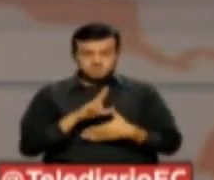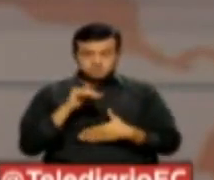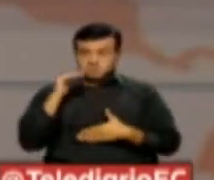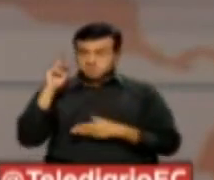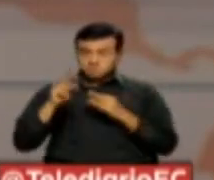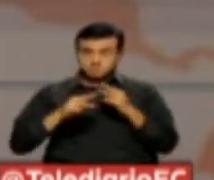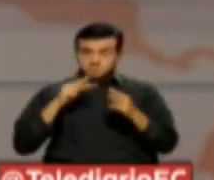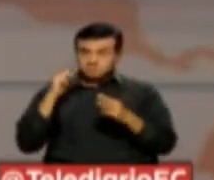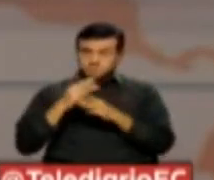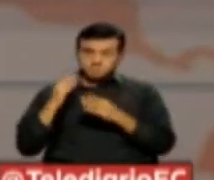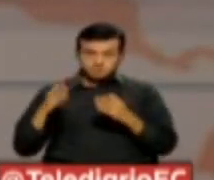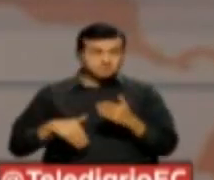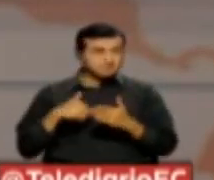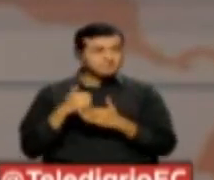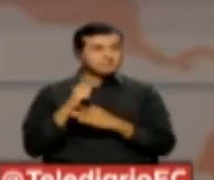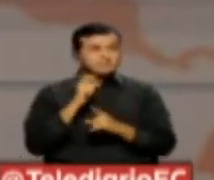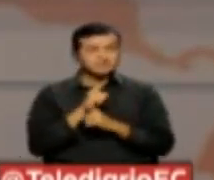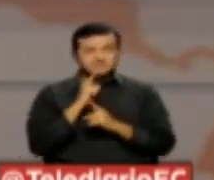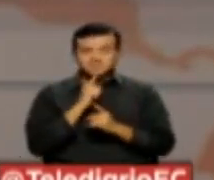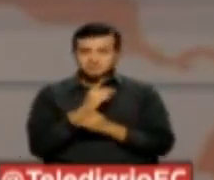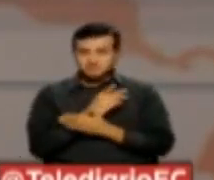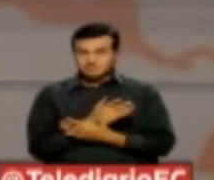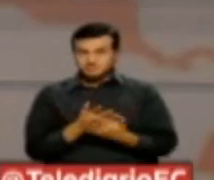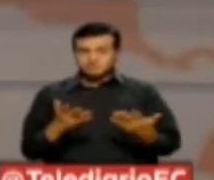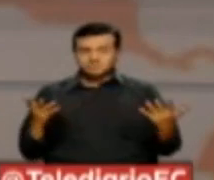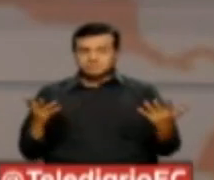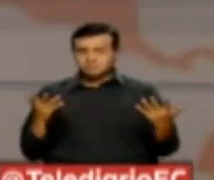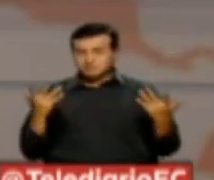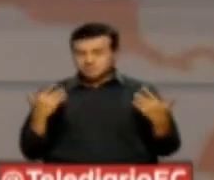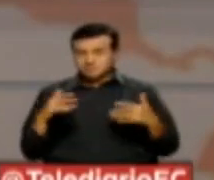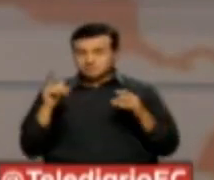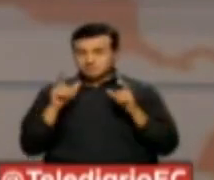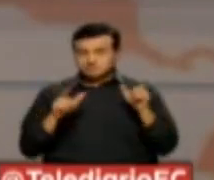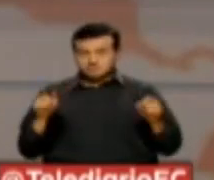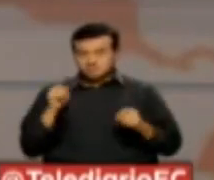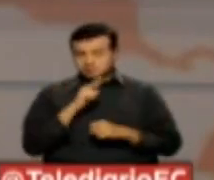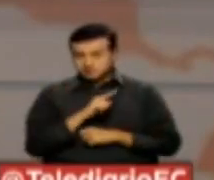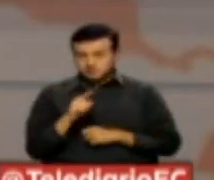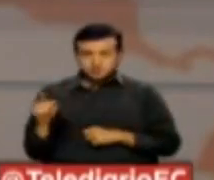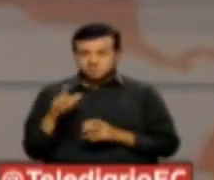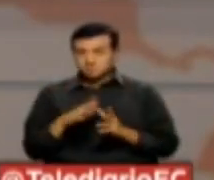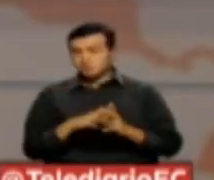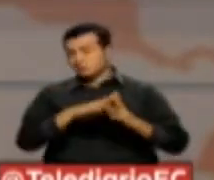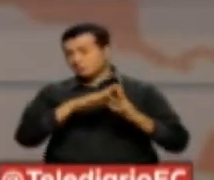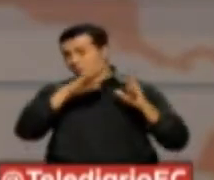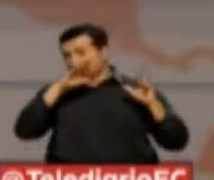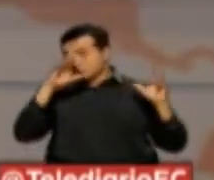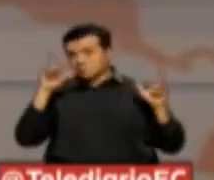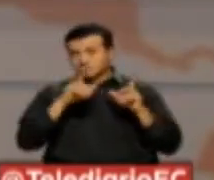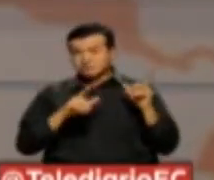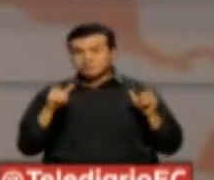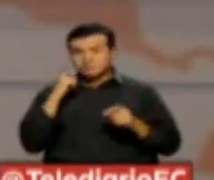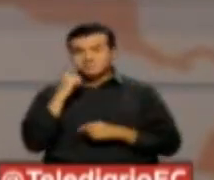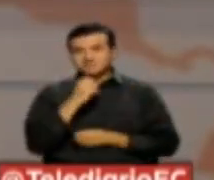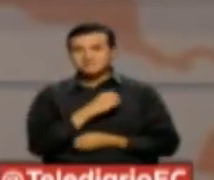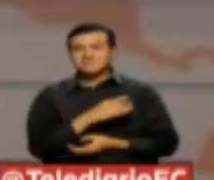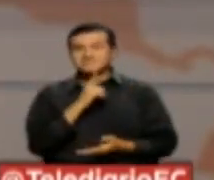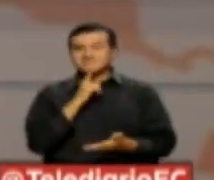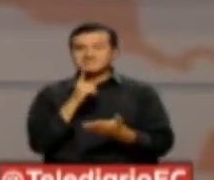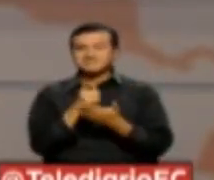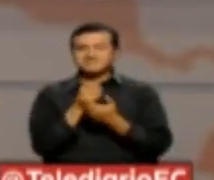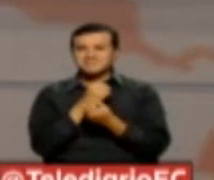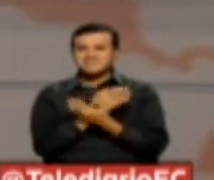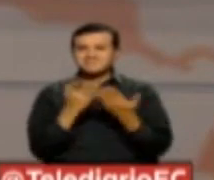del mundo y también los escritores importantes un abreboca para la feria va a ser